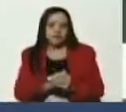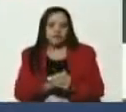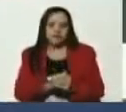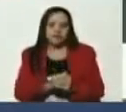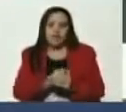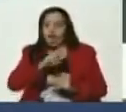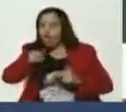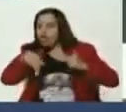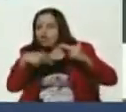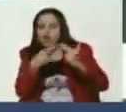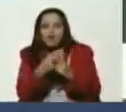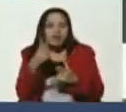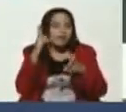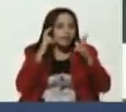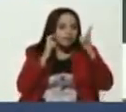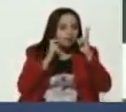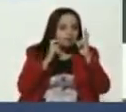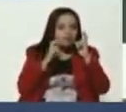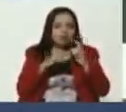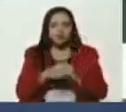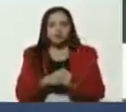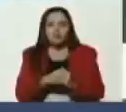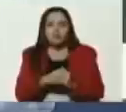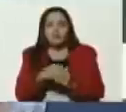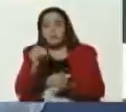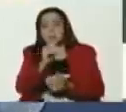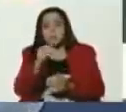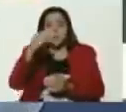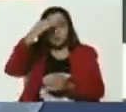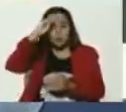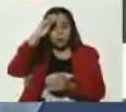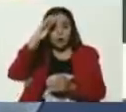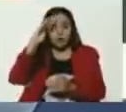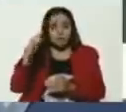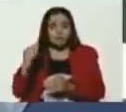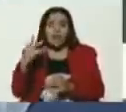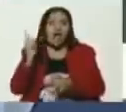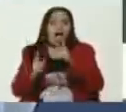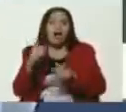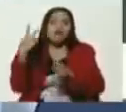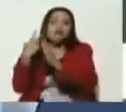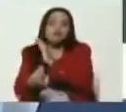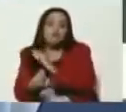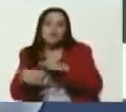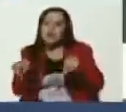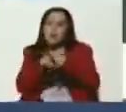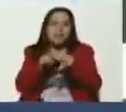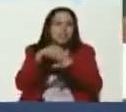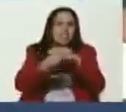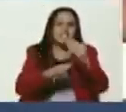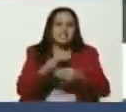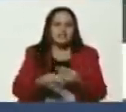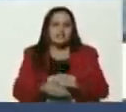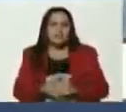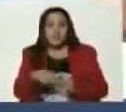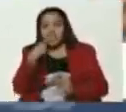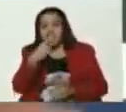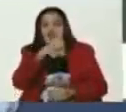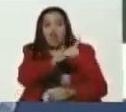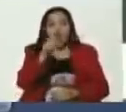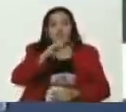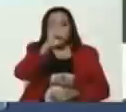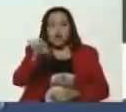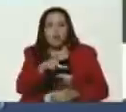Jamás usted los va a escuchar. Y en Cuba, los que vayan saliendo, si salen, igual van a ser así. Ellos juraban el 11 de julio,